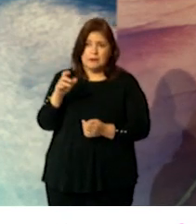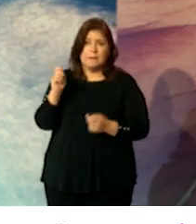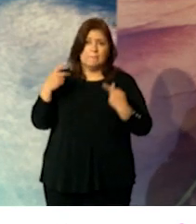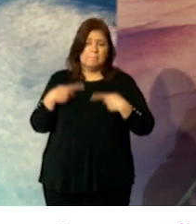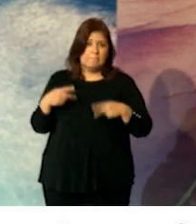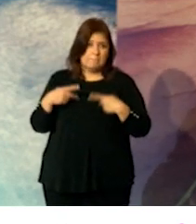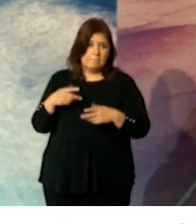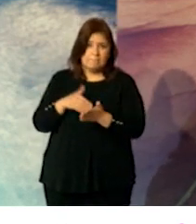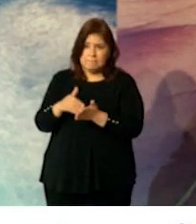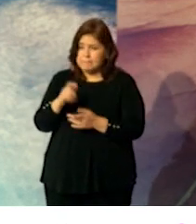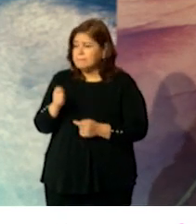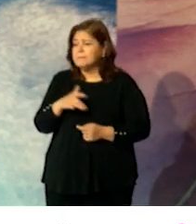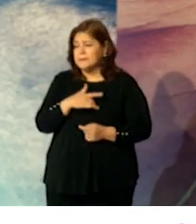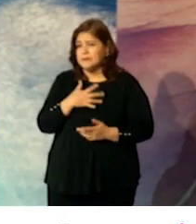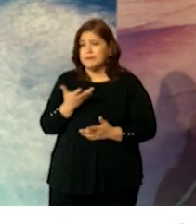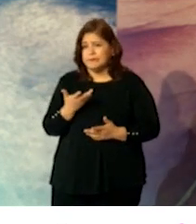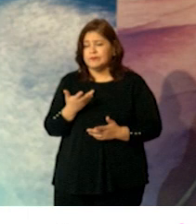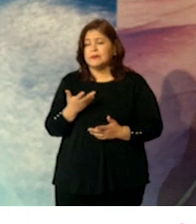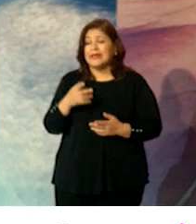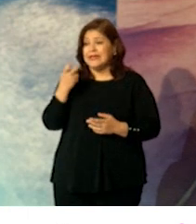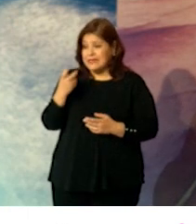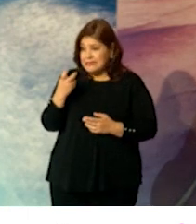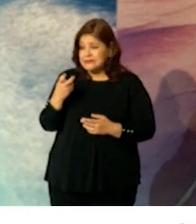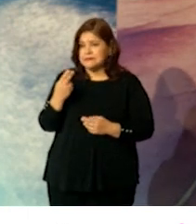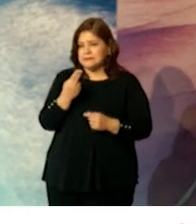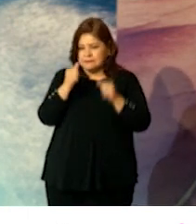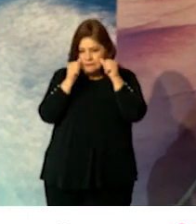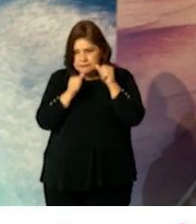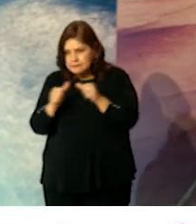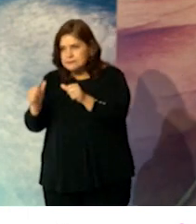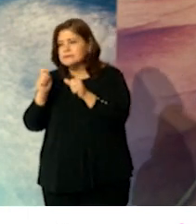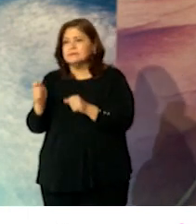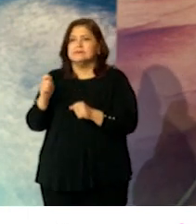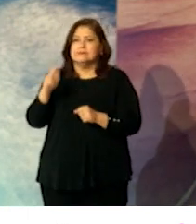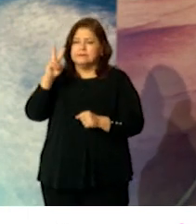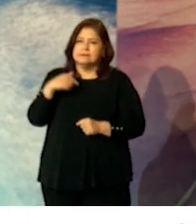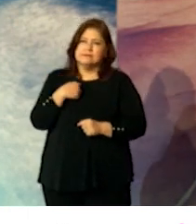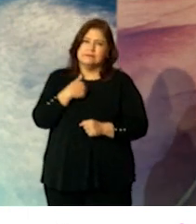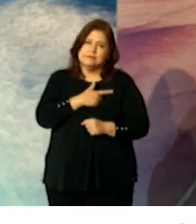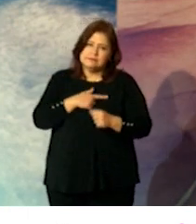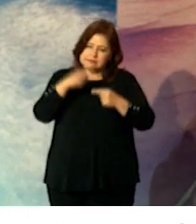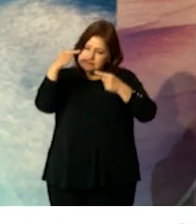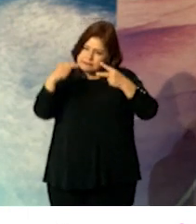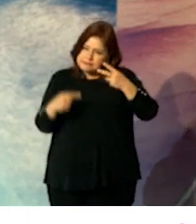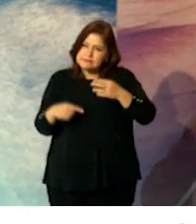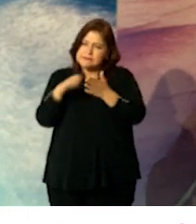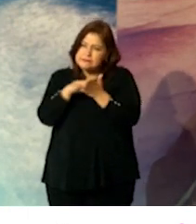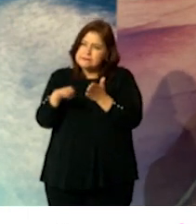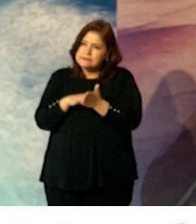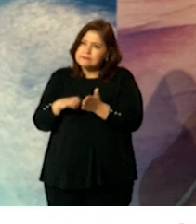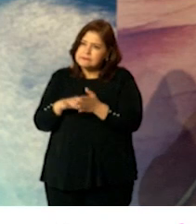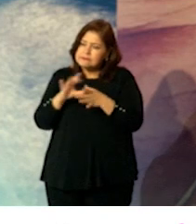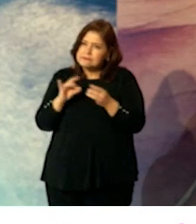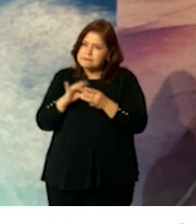están en precariedad alimentaria? Entonces, ahí hay que actuar. A mí me encantan todos estos ejemplos que están contando aquí, pero